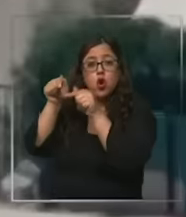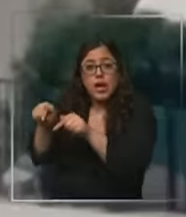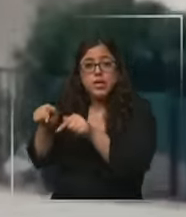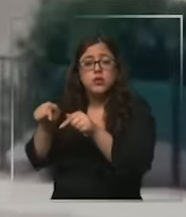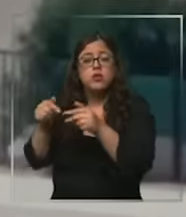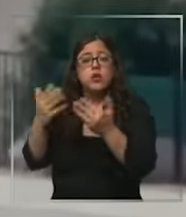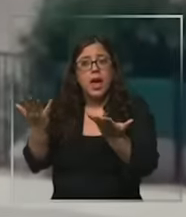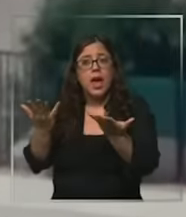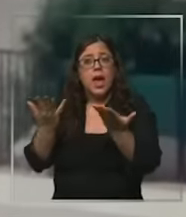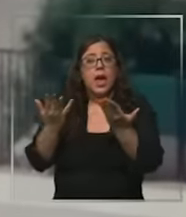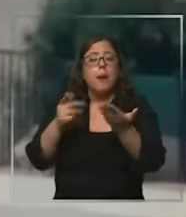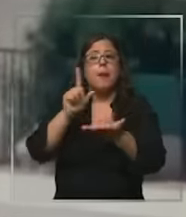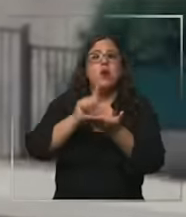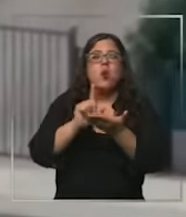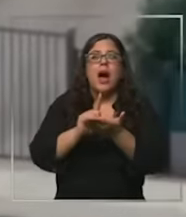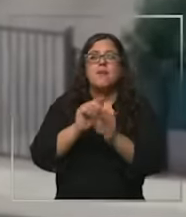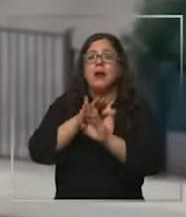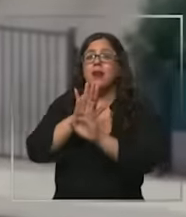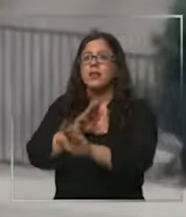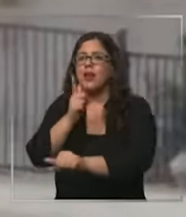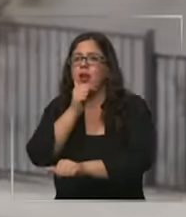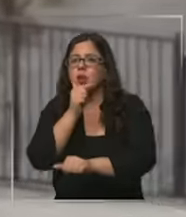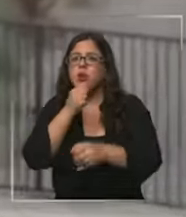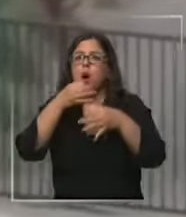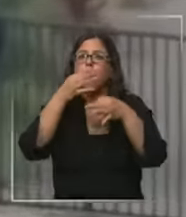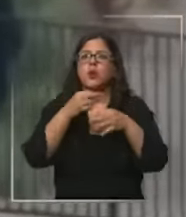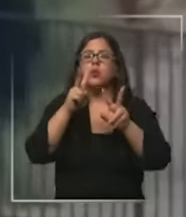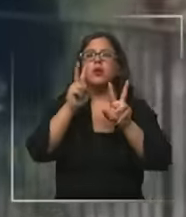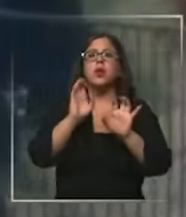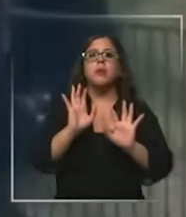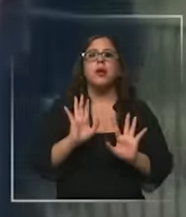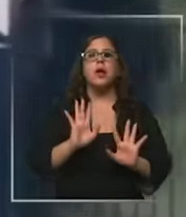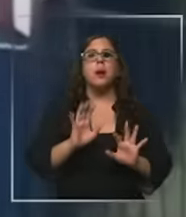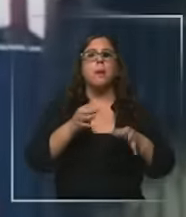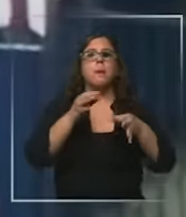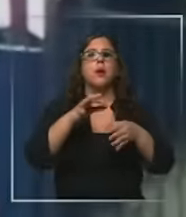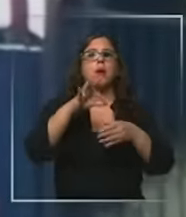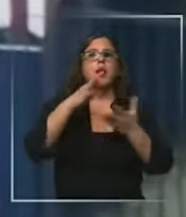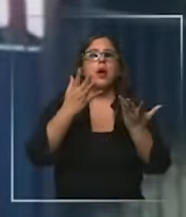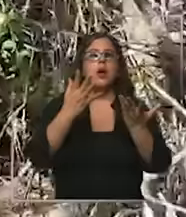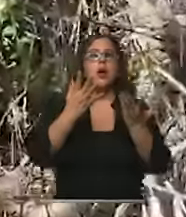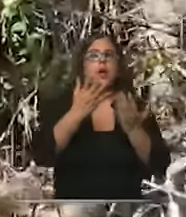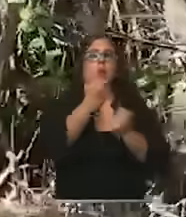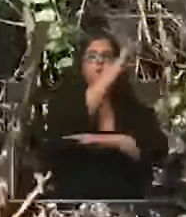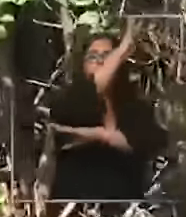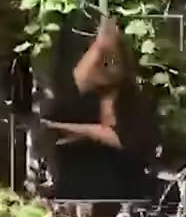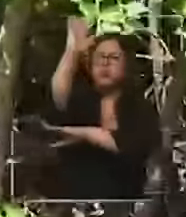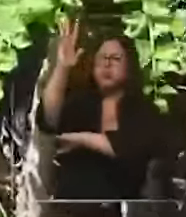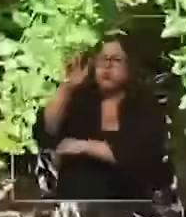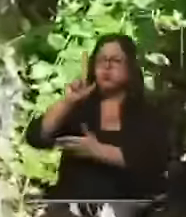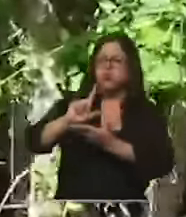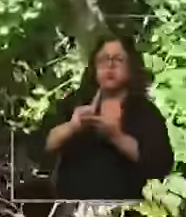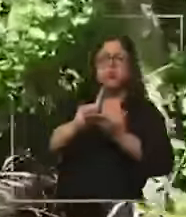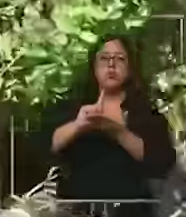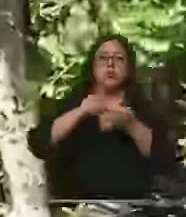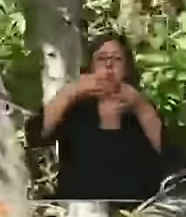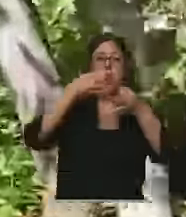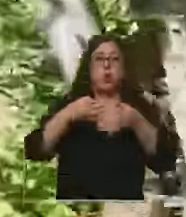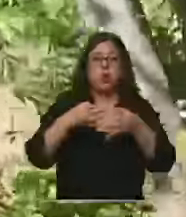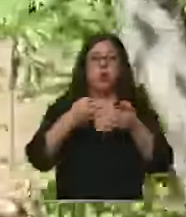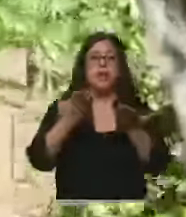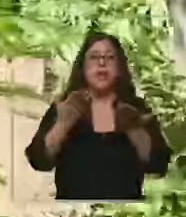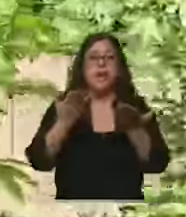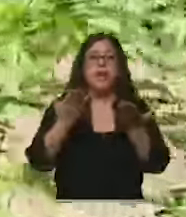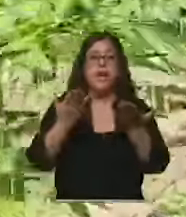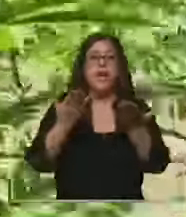clandestino, sin generar sospecha, un asentamiento oculto por la frondosa vegetación de la zona. Bosque que oculta a las niñas